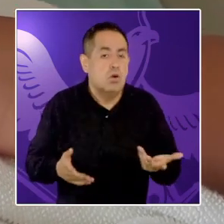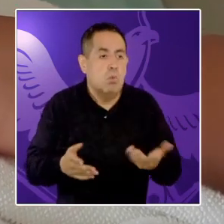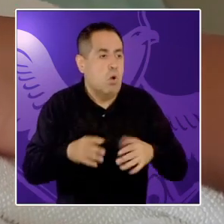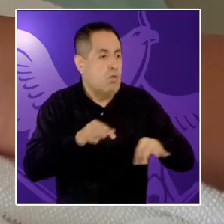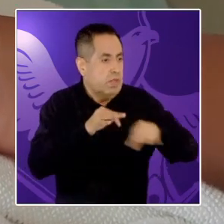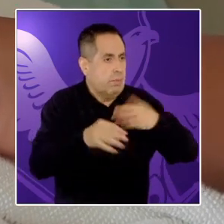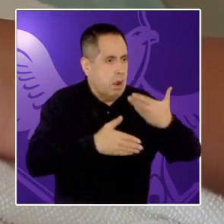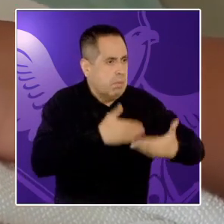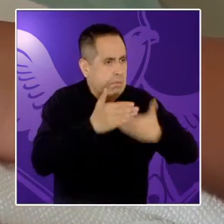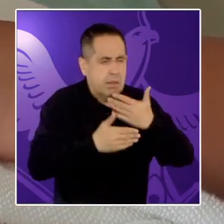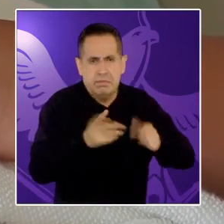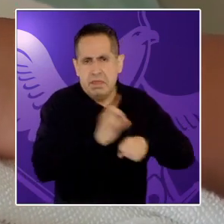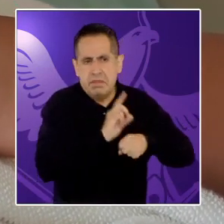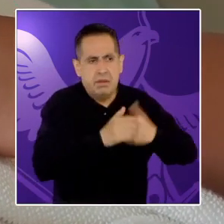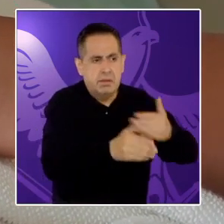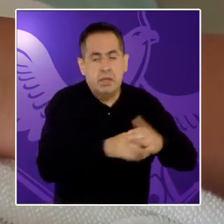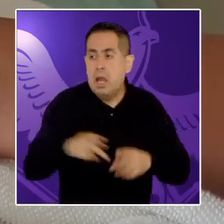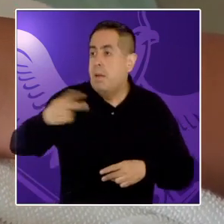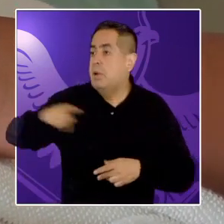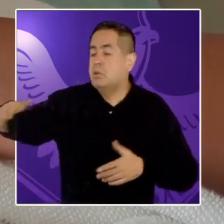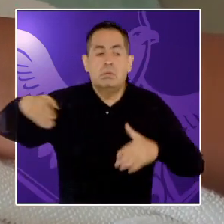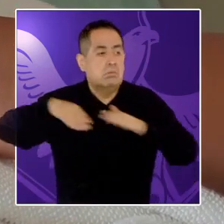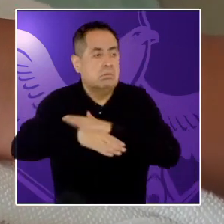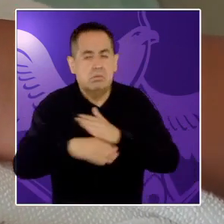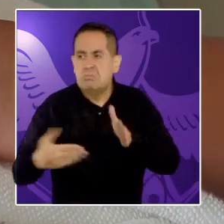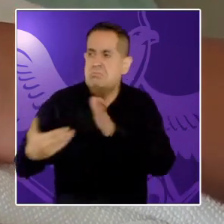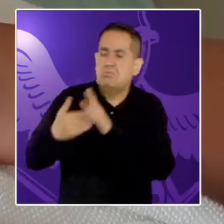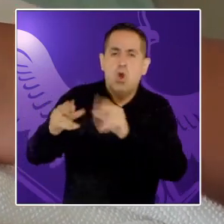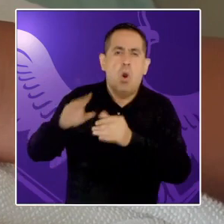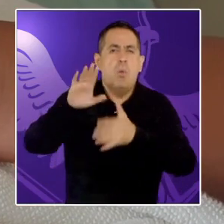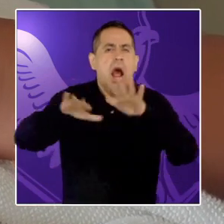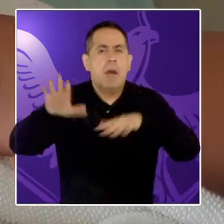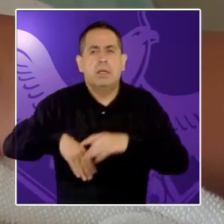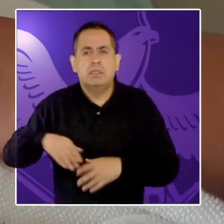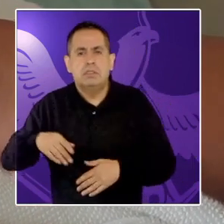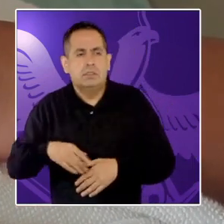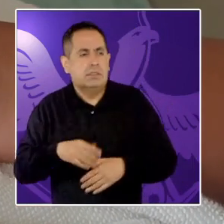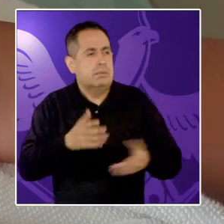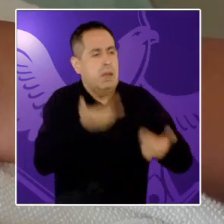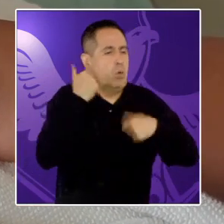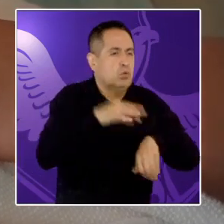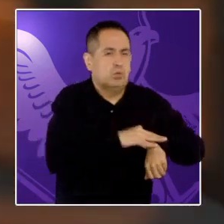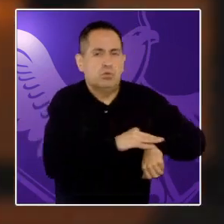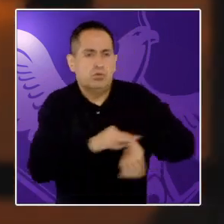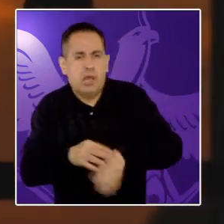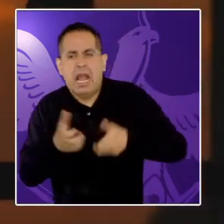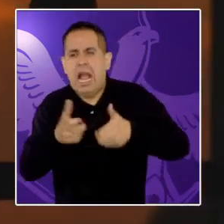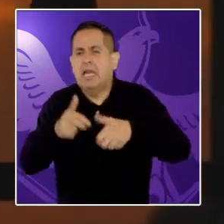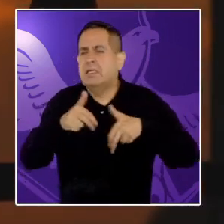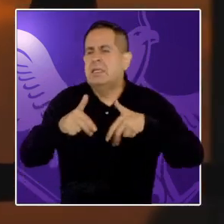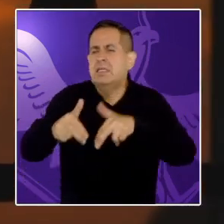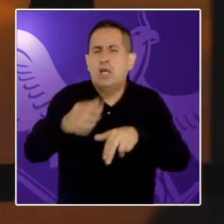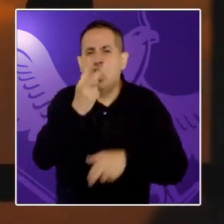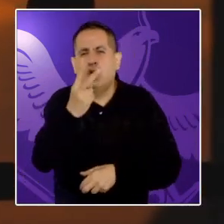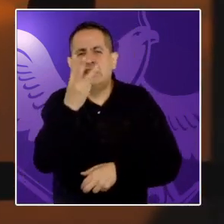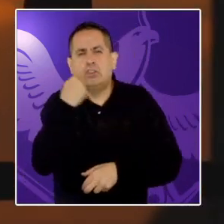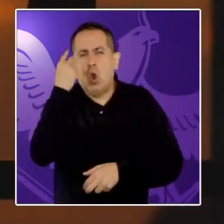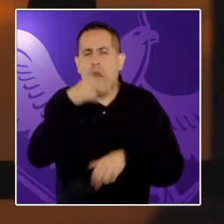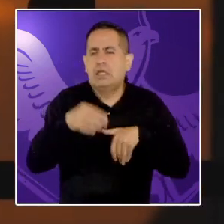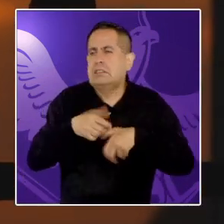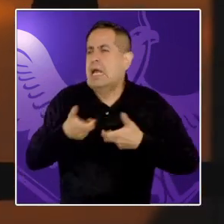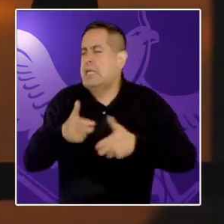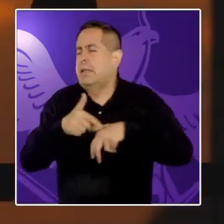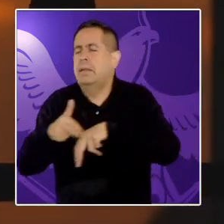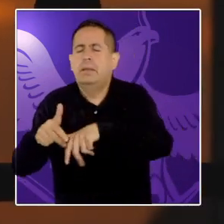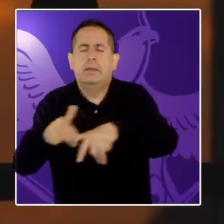son difíciles, ¿no? Y también la interrupción de las actividades de la gente que viene de fuera. Jacqueline dice, nos llevaban un pedacito de